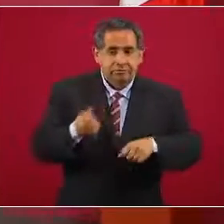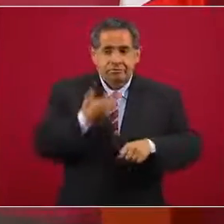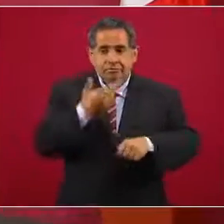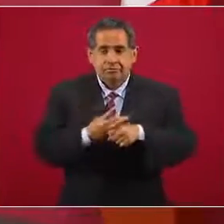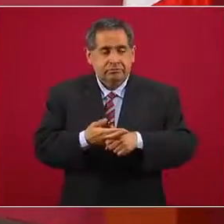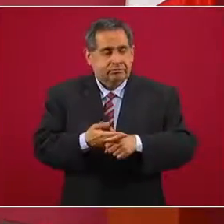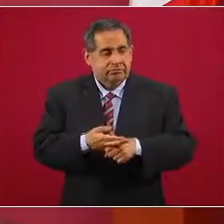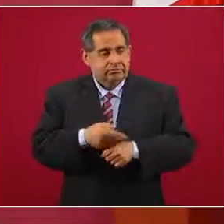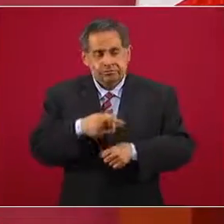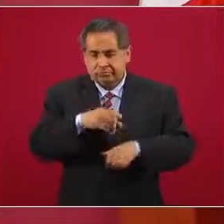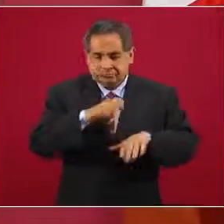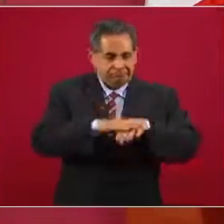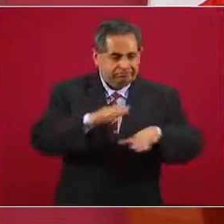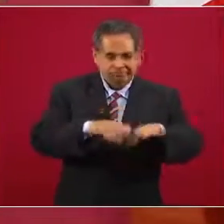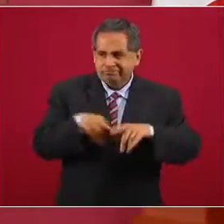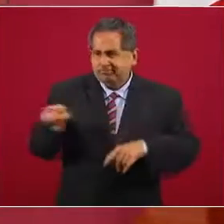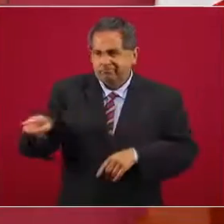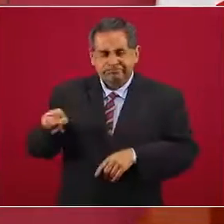ganáramos.